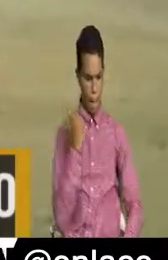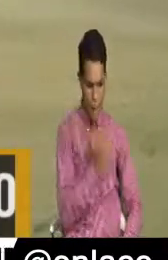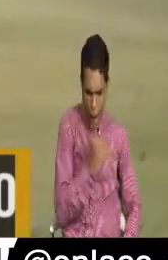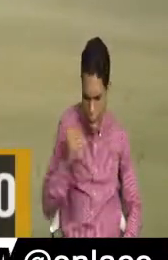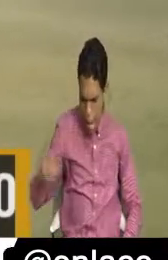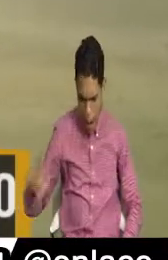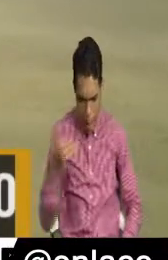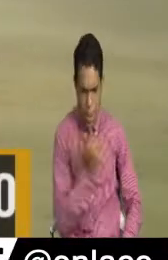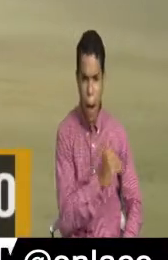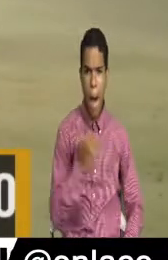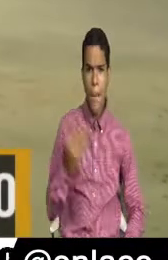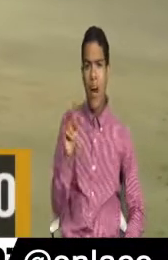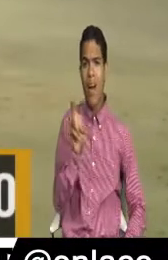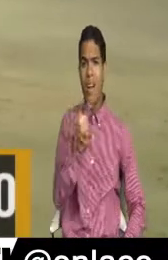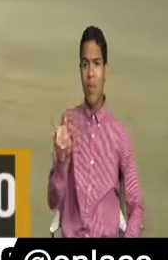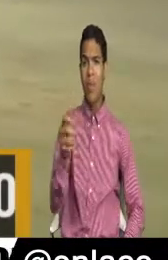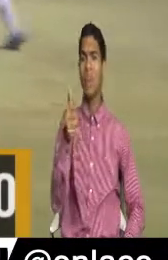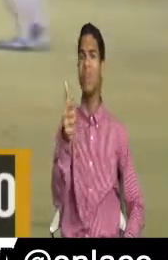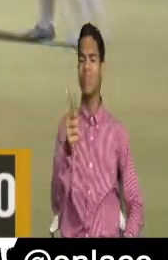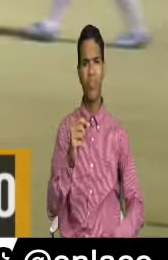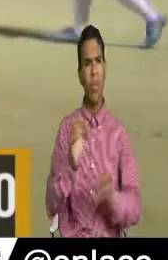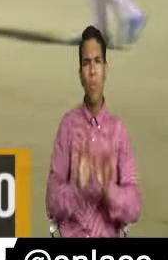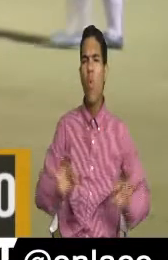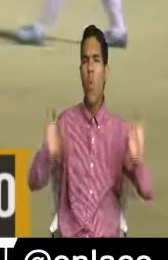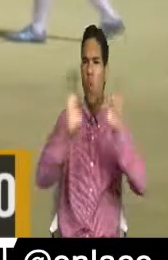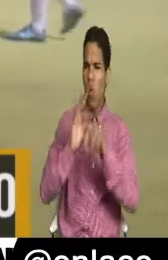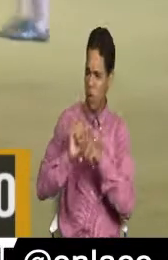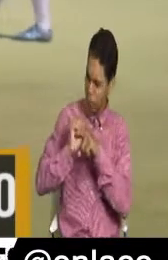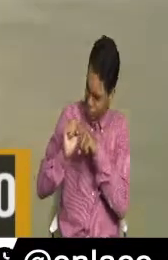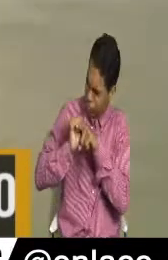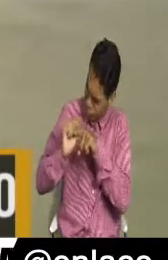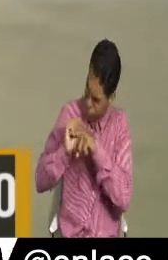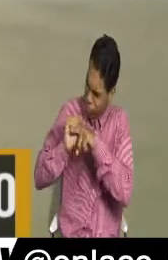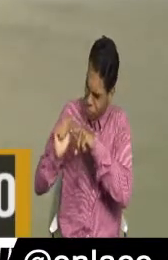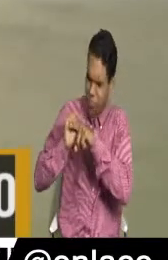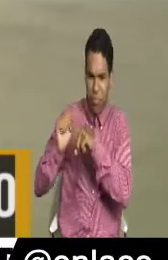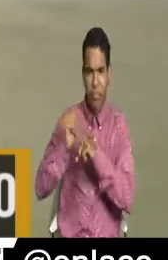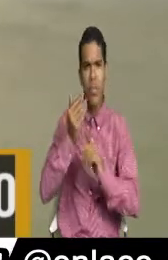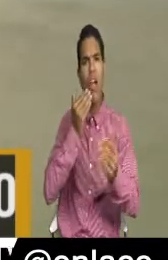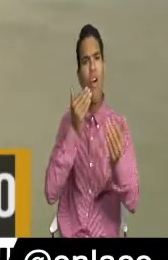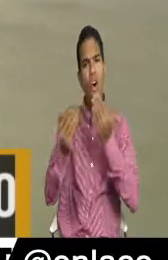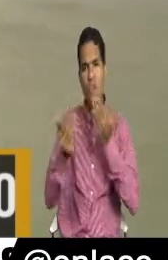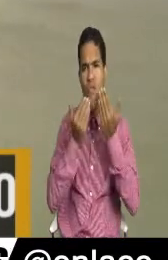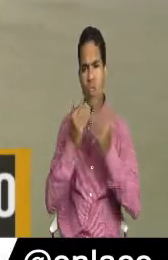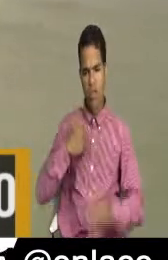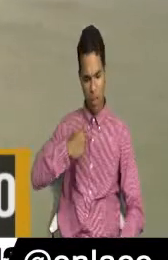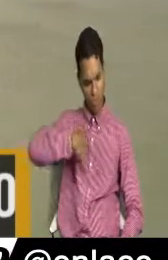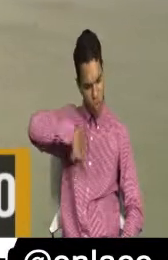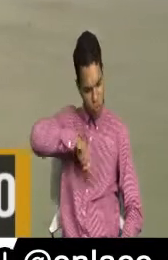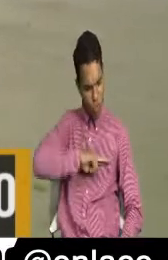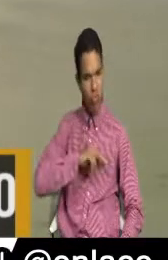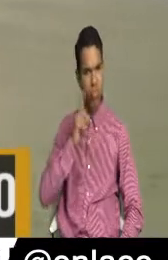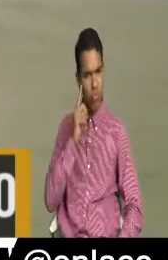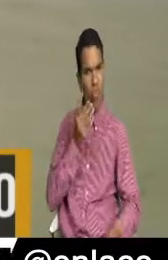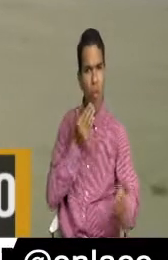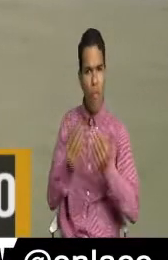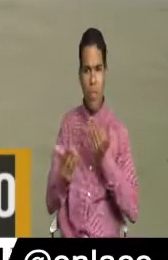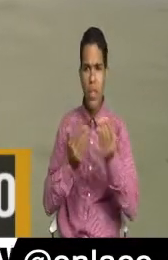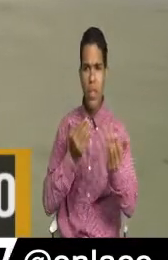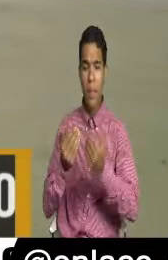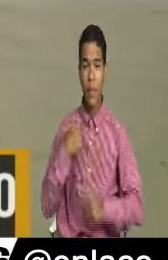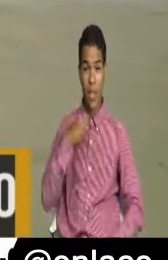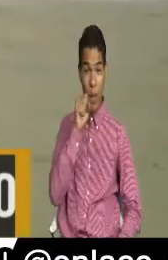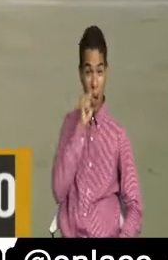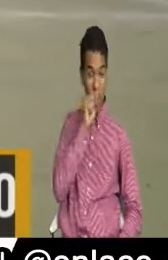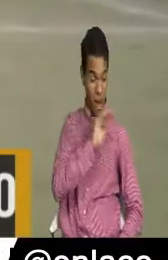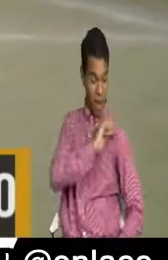Lo importante es continuar con los entrenamientos y cada vez tomando más confianza en grupo. Fuerza Barranca Bermeja, quien ganaba el encuentro, demostró